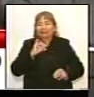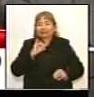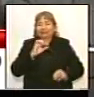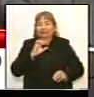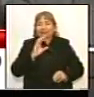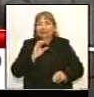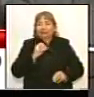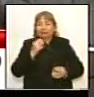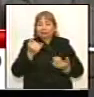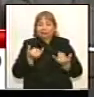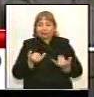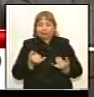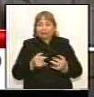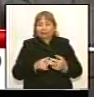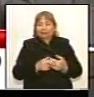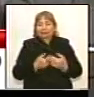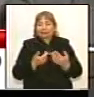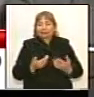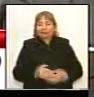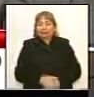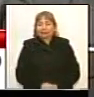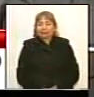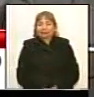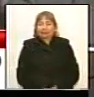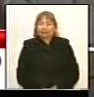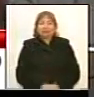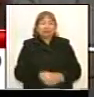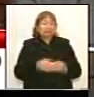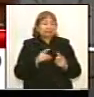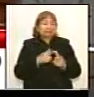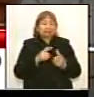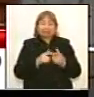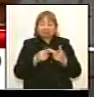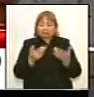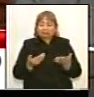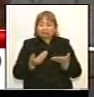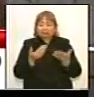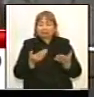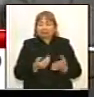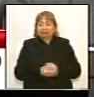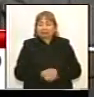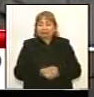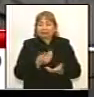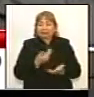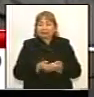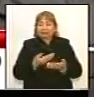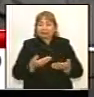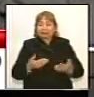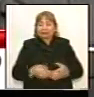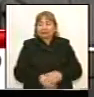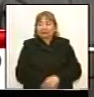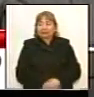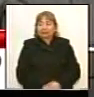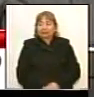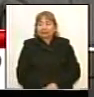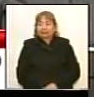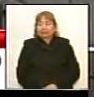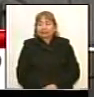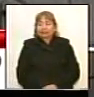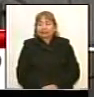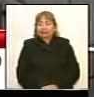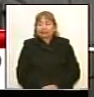Porque recién se va a tipificar. Entonces, si está dándose armas a